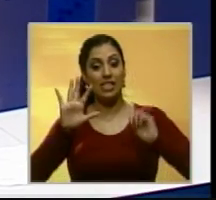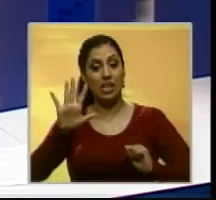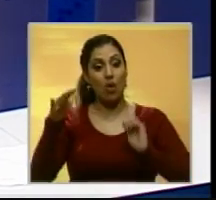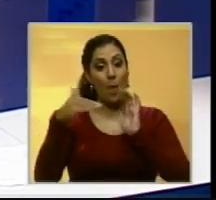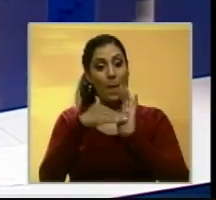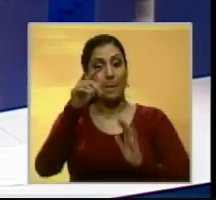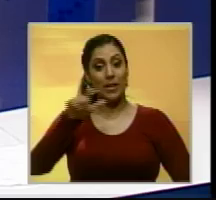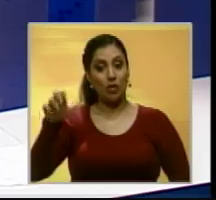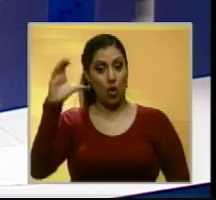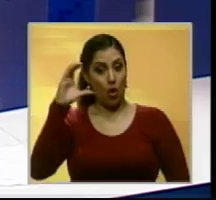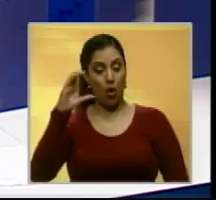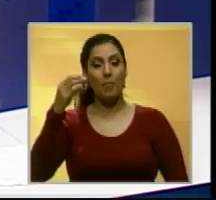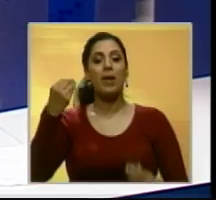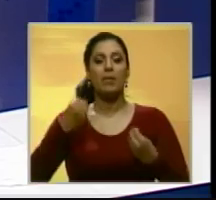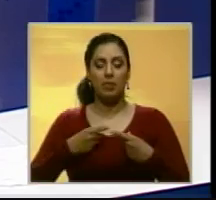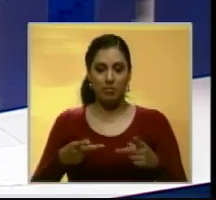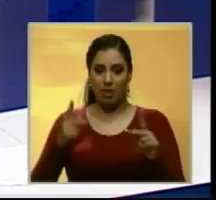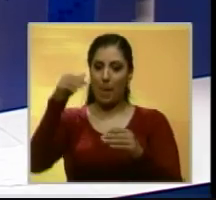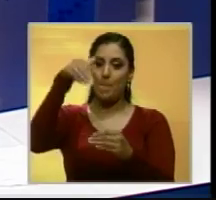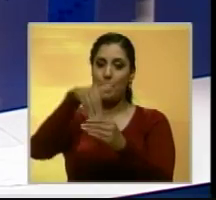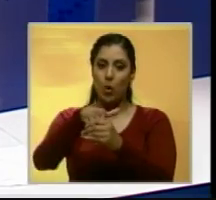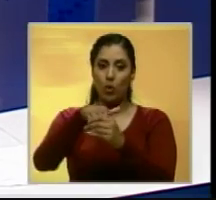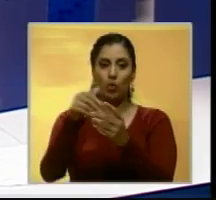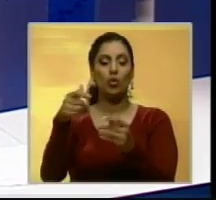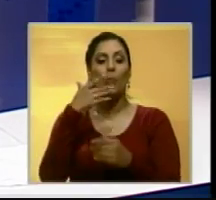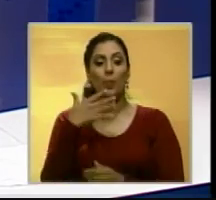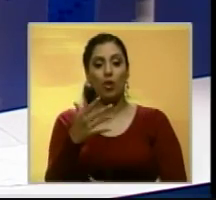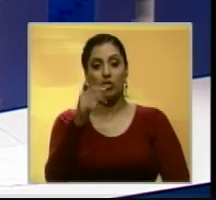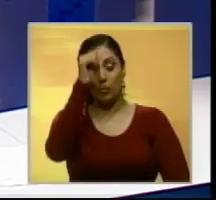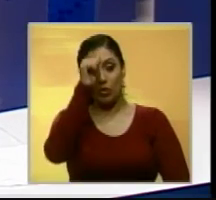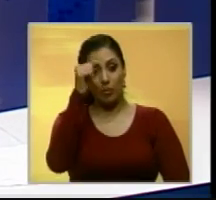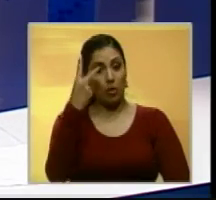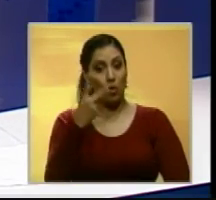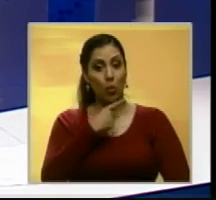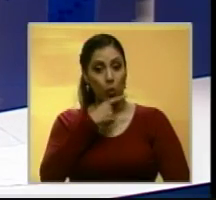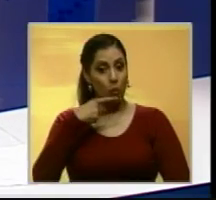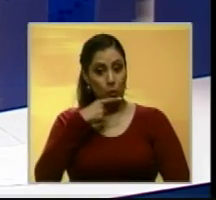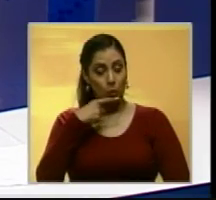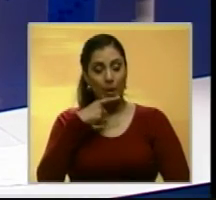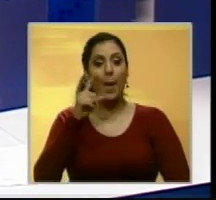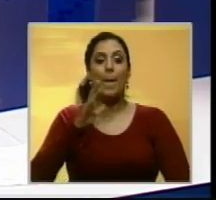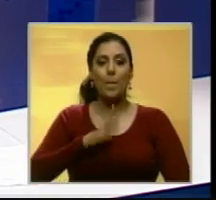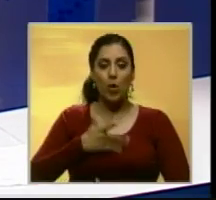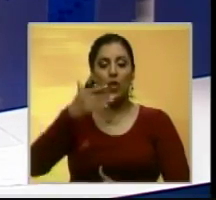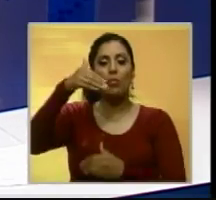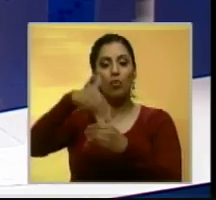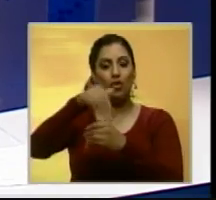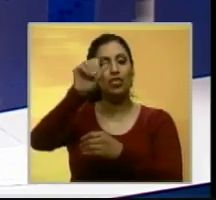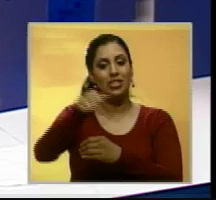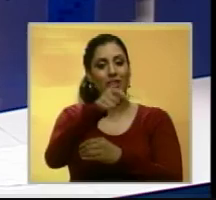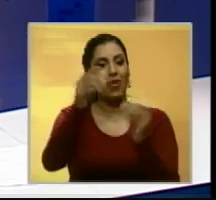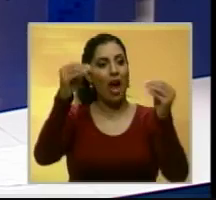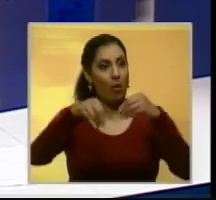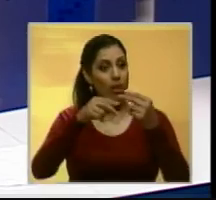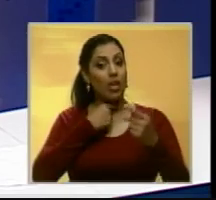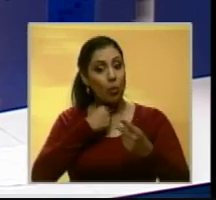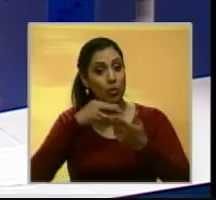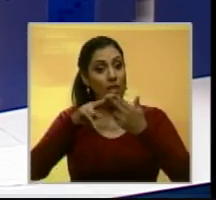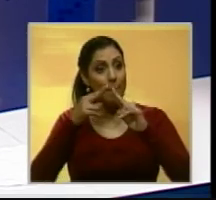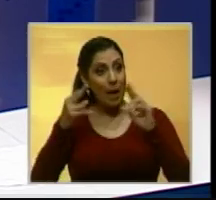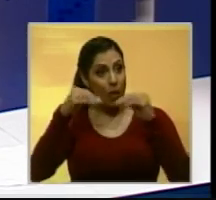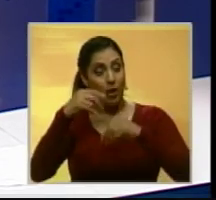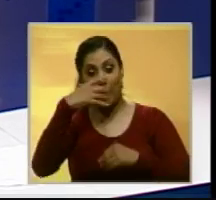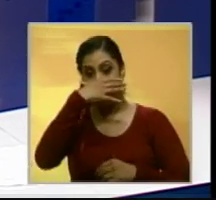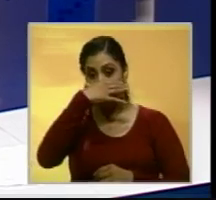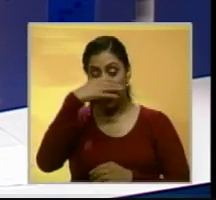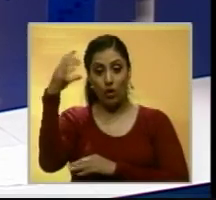34.985.000 colombianos se encuentran habilitados para votar en el plebiscito del próximo domingo 2 de octubre, en el que podrán refrendar los acuerdos de paz entre el gobierno de ese